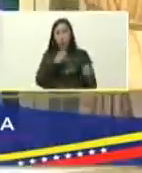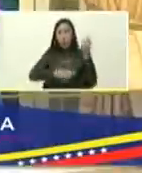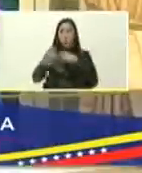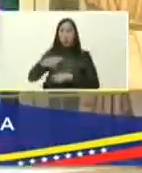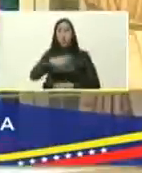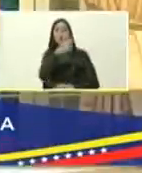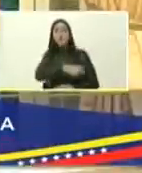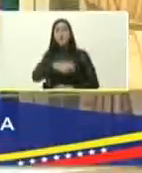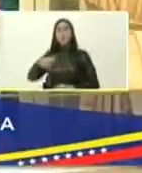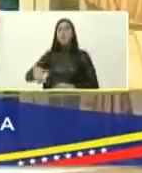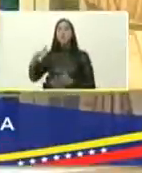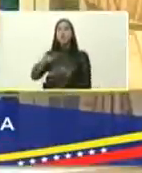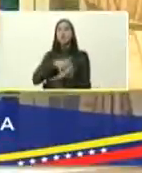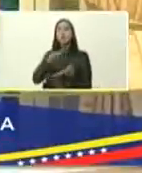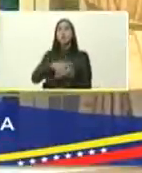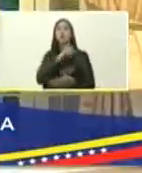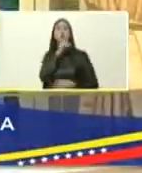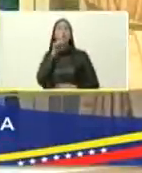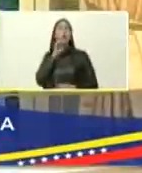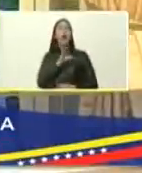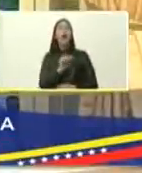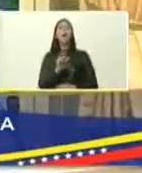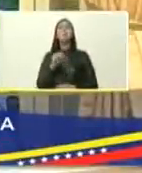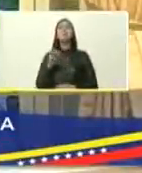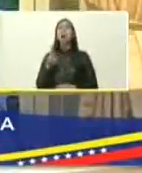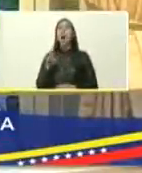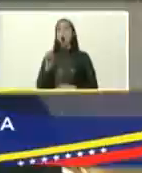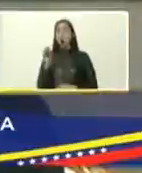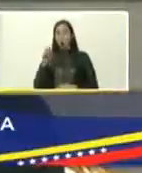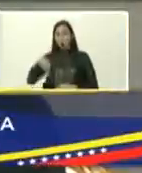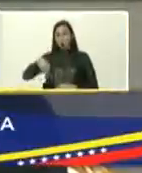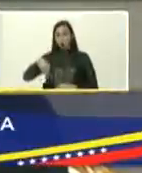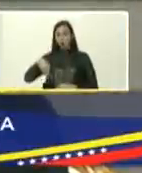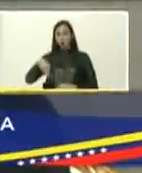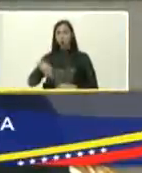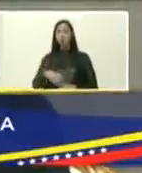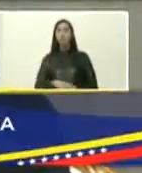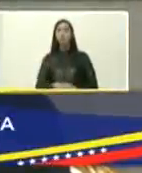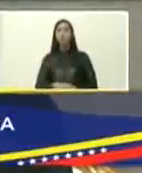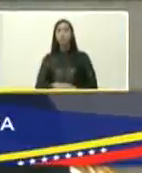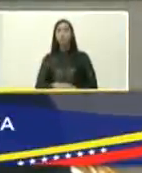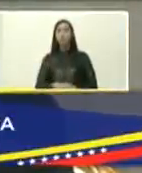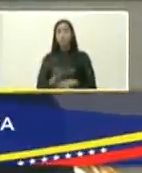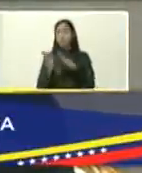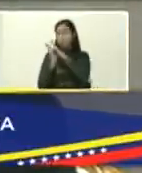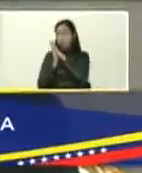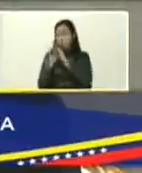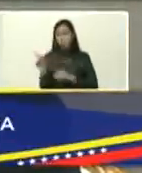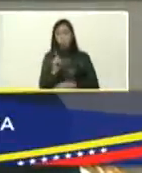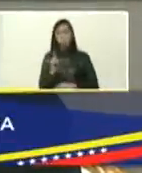del Camarón. El camarón. No se duerme, ¿verdad? El camarón.